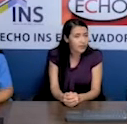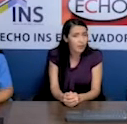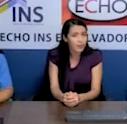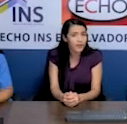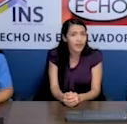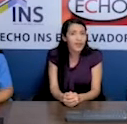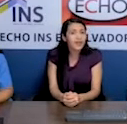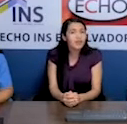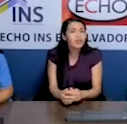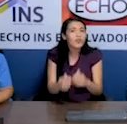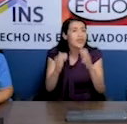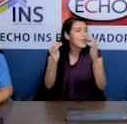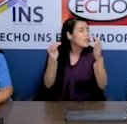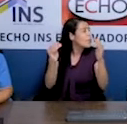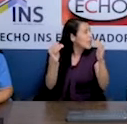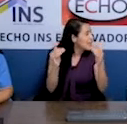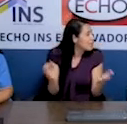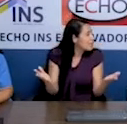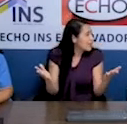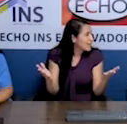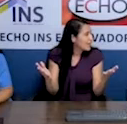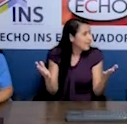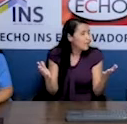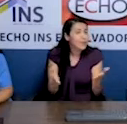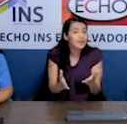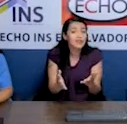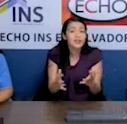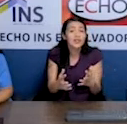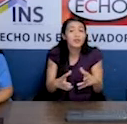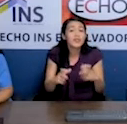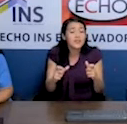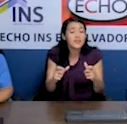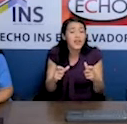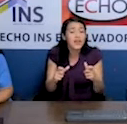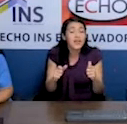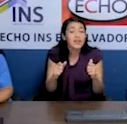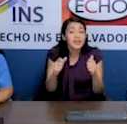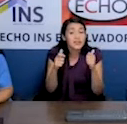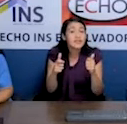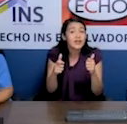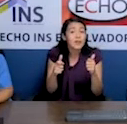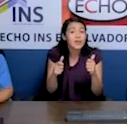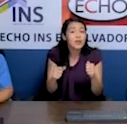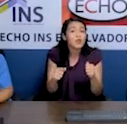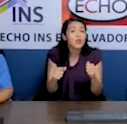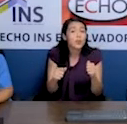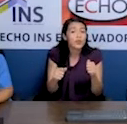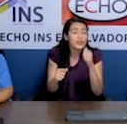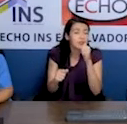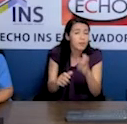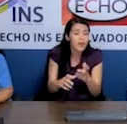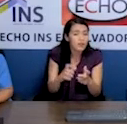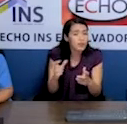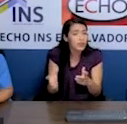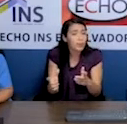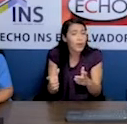de emergencia porque no vienen como el libro las describe. Puede ser de que no inicie necesariamente con un